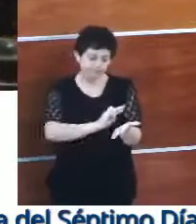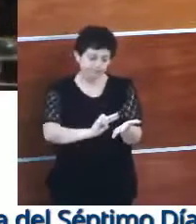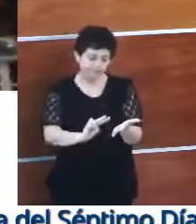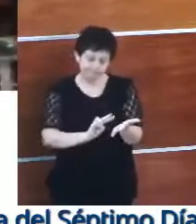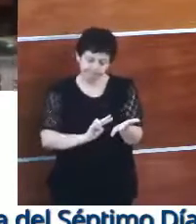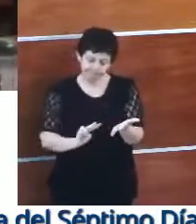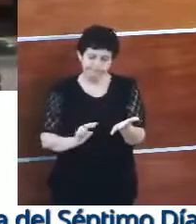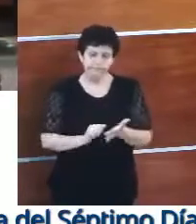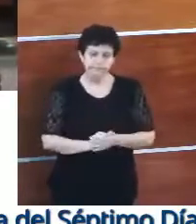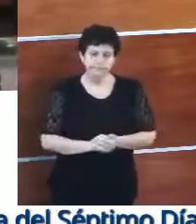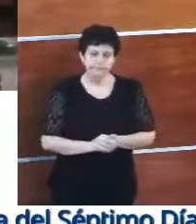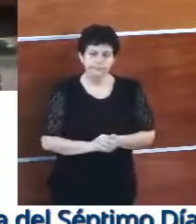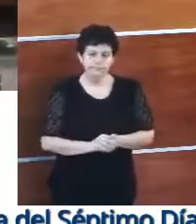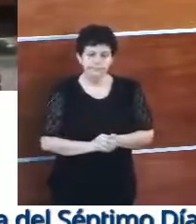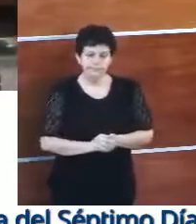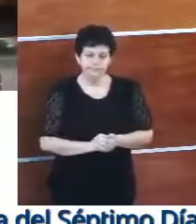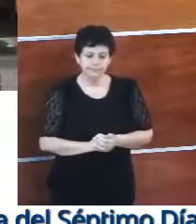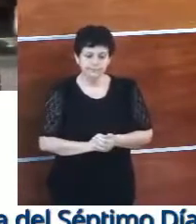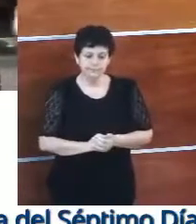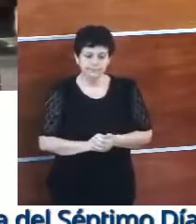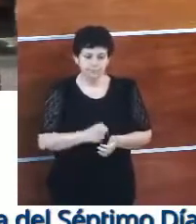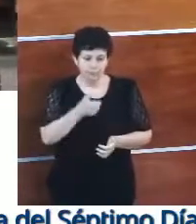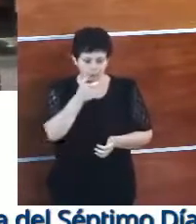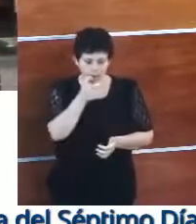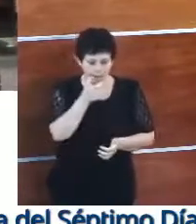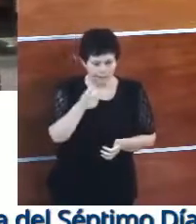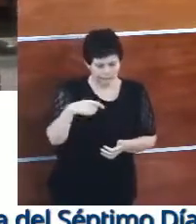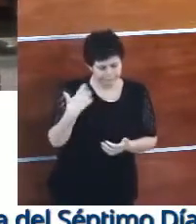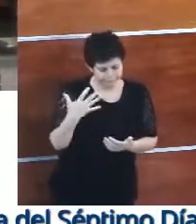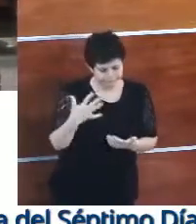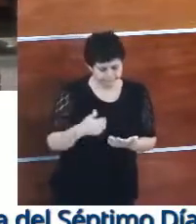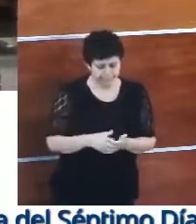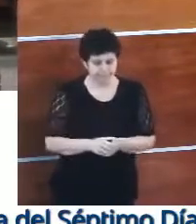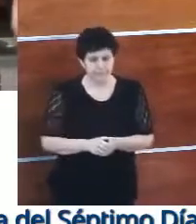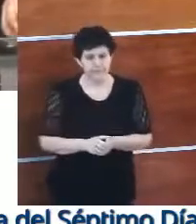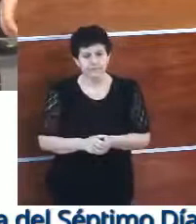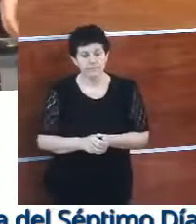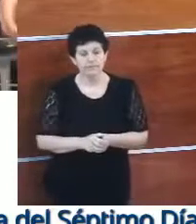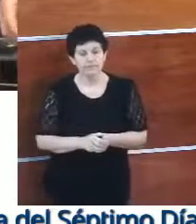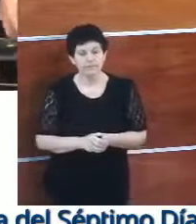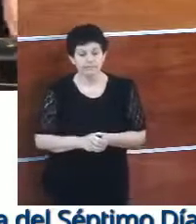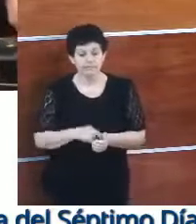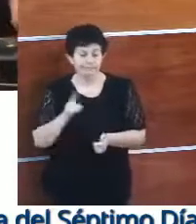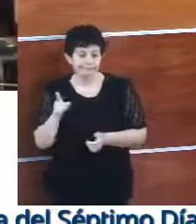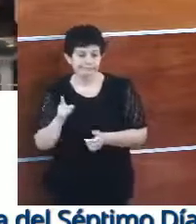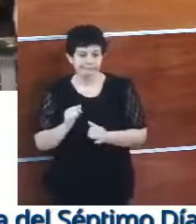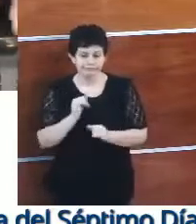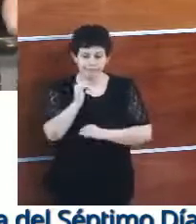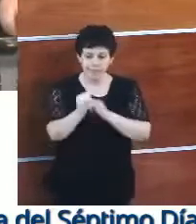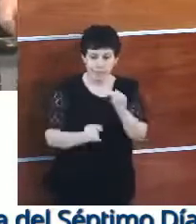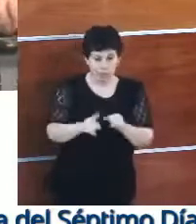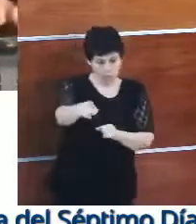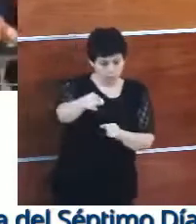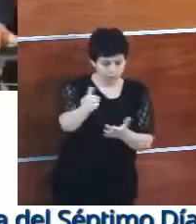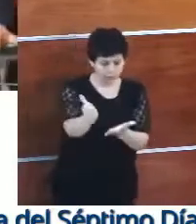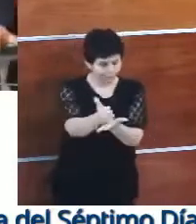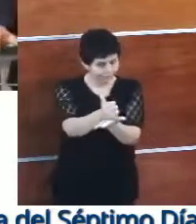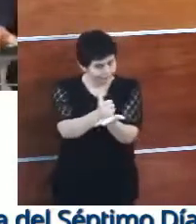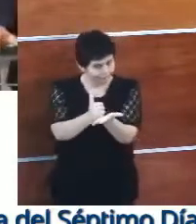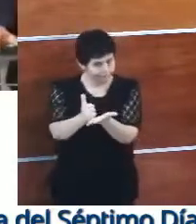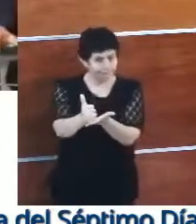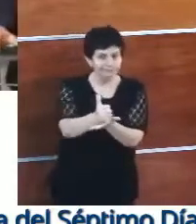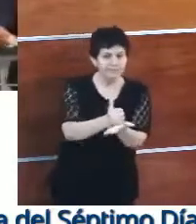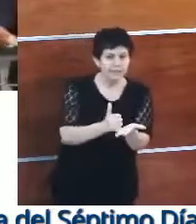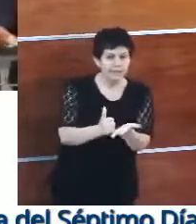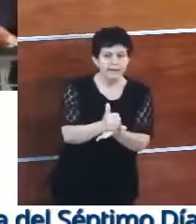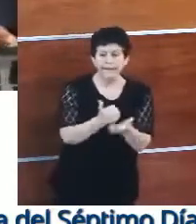darle distinta nutrición al concepto de la segunda venida de Jesús. Él dice, aguardan a que